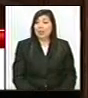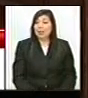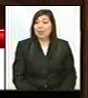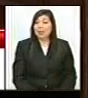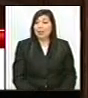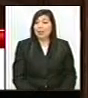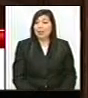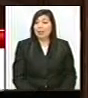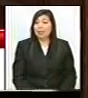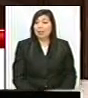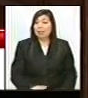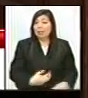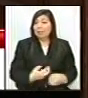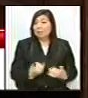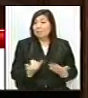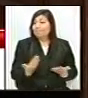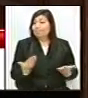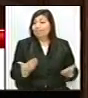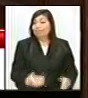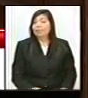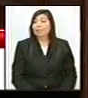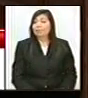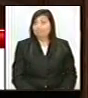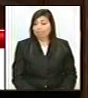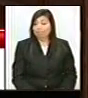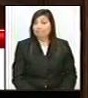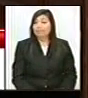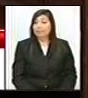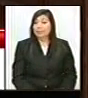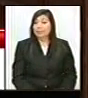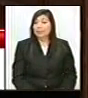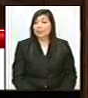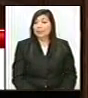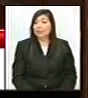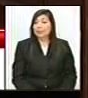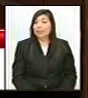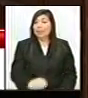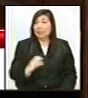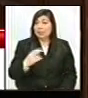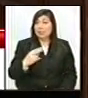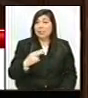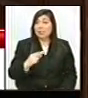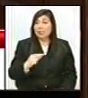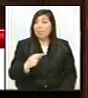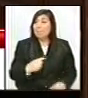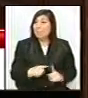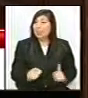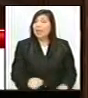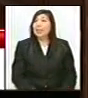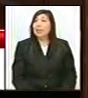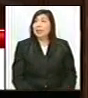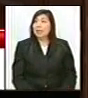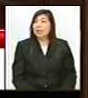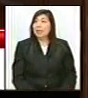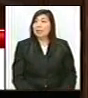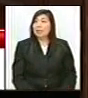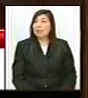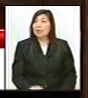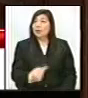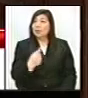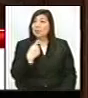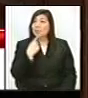Ya me he pronunciado sobre el delito del señor Chang Rekwai, pero quiero hacer